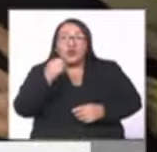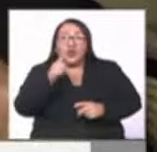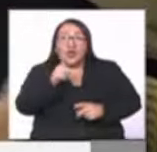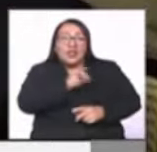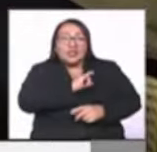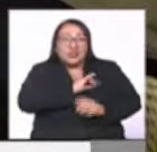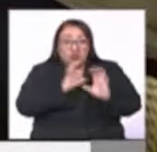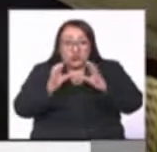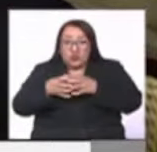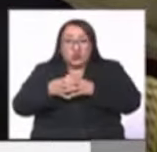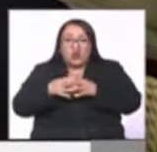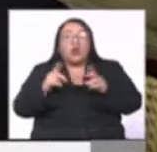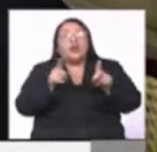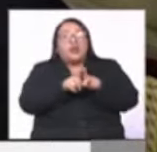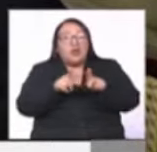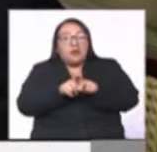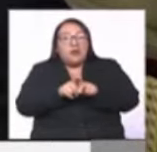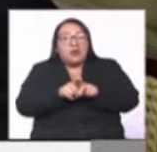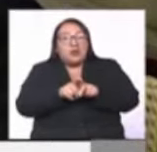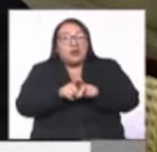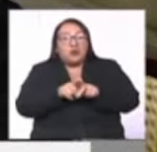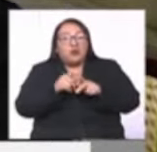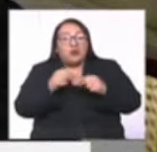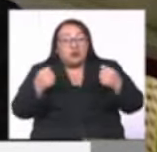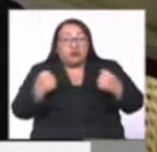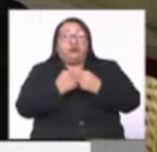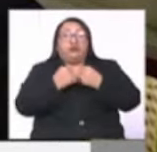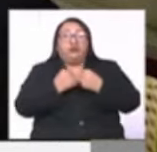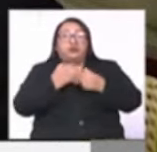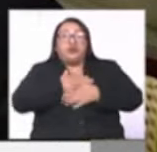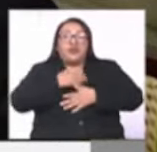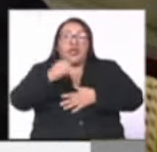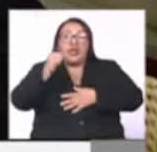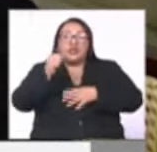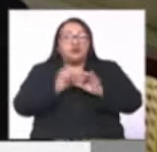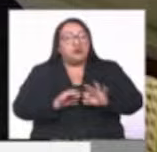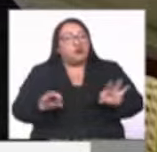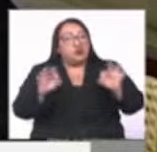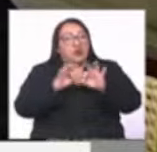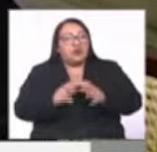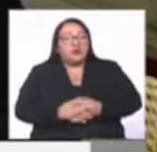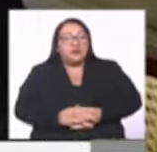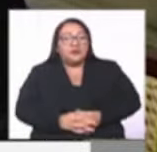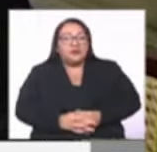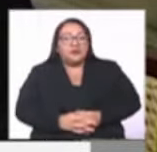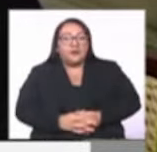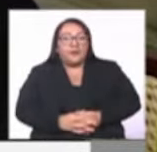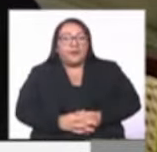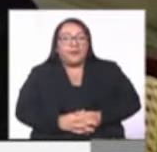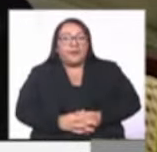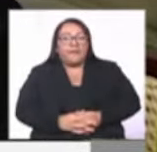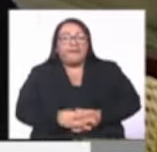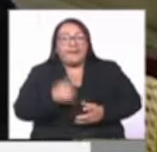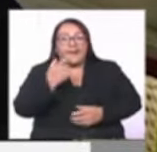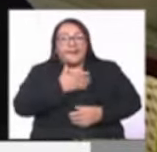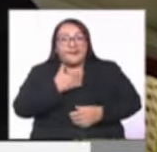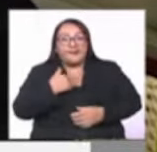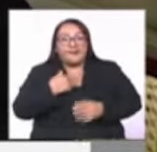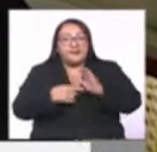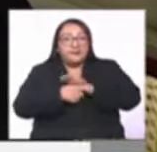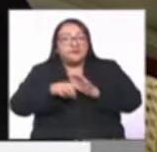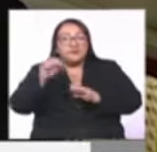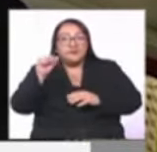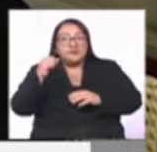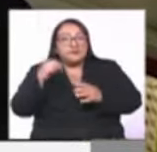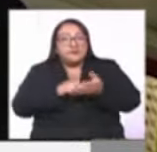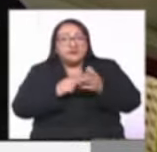institucional sino también un impacto en los derechos fundamentales señor presidente el derecho No es